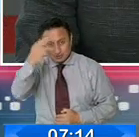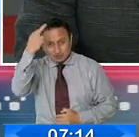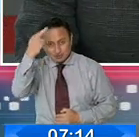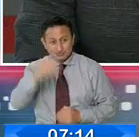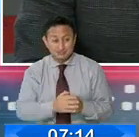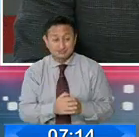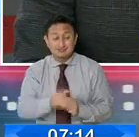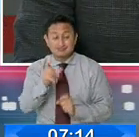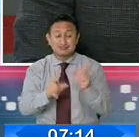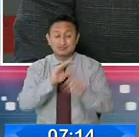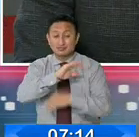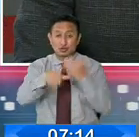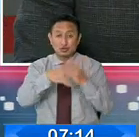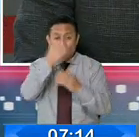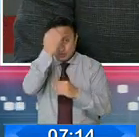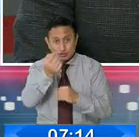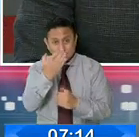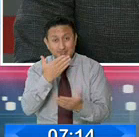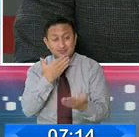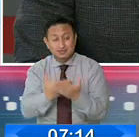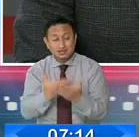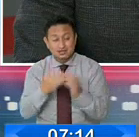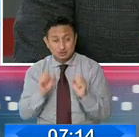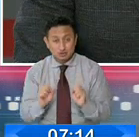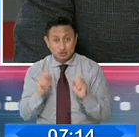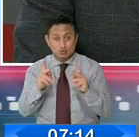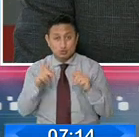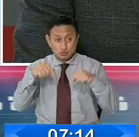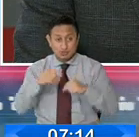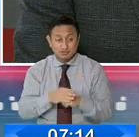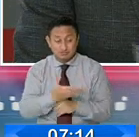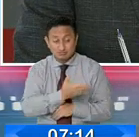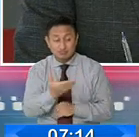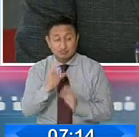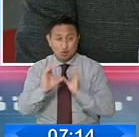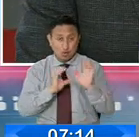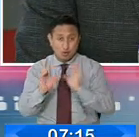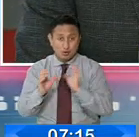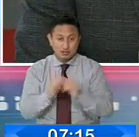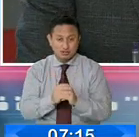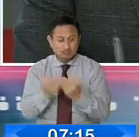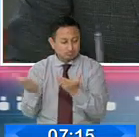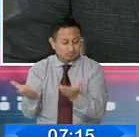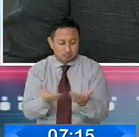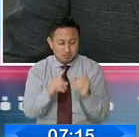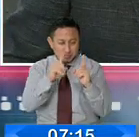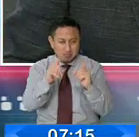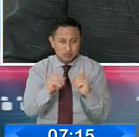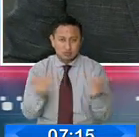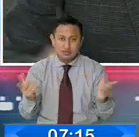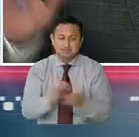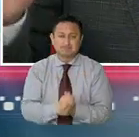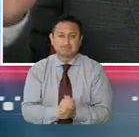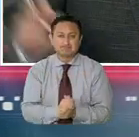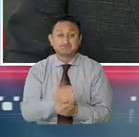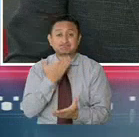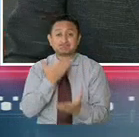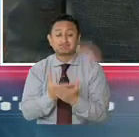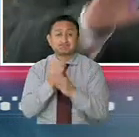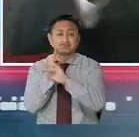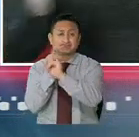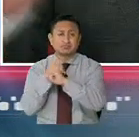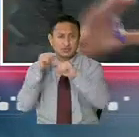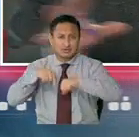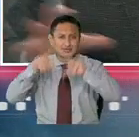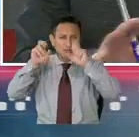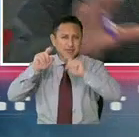Buenos días a la ciudadanía. Gracias por la oportunidad de dirigirme al país. Estoy a las órdenes. Gracias, ingeniero. Algunos temas